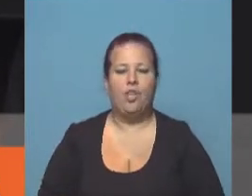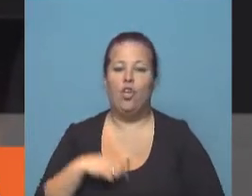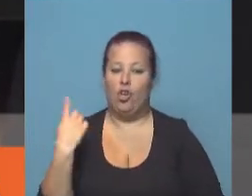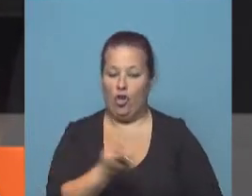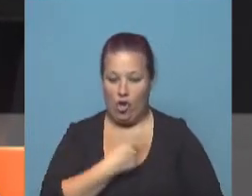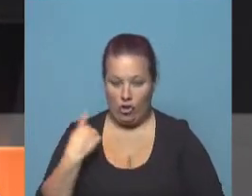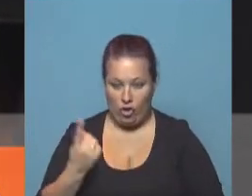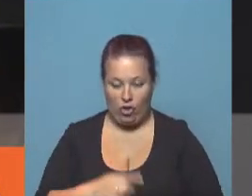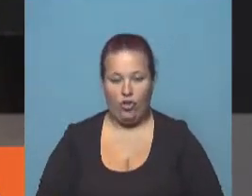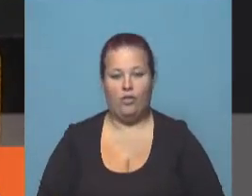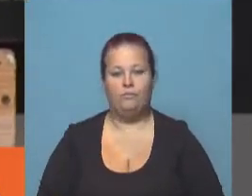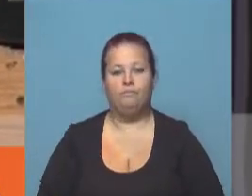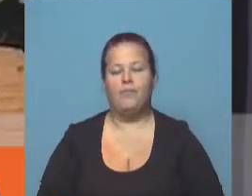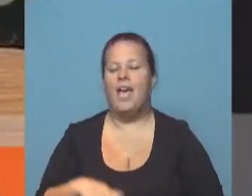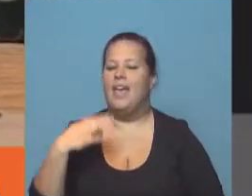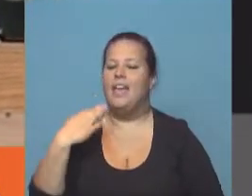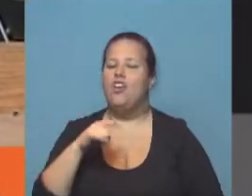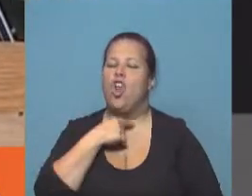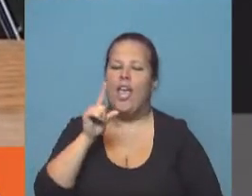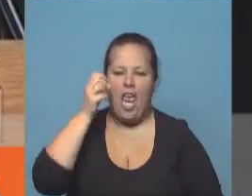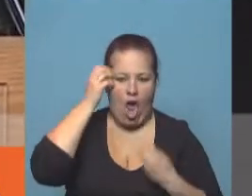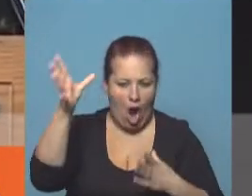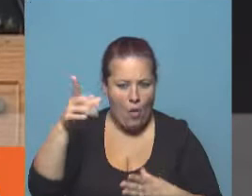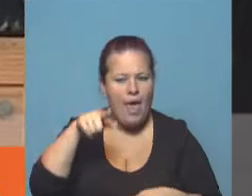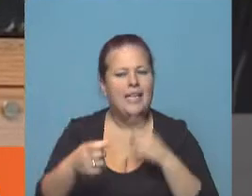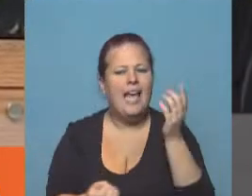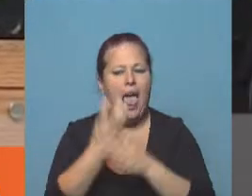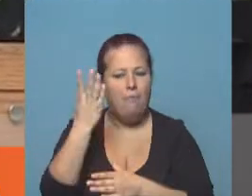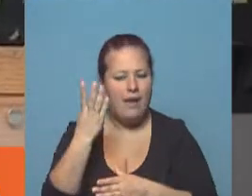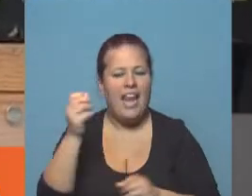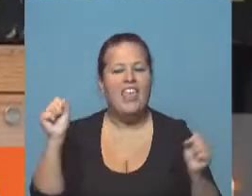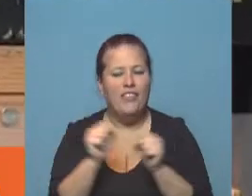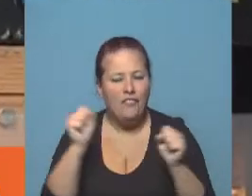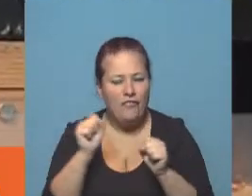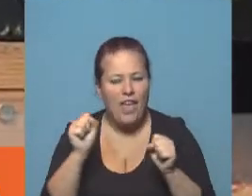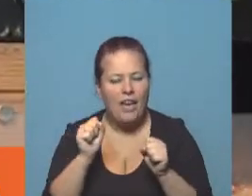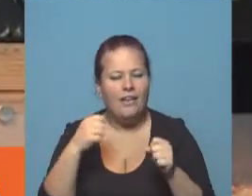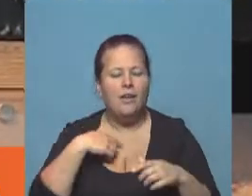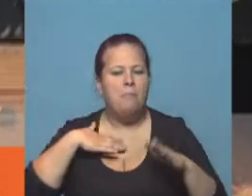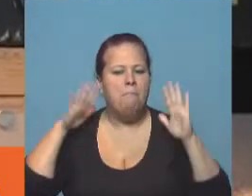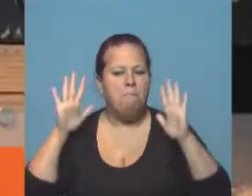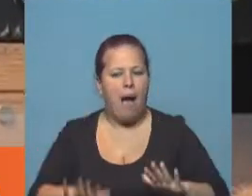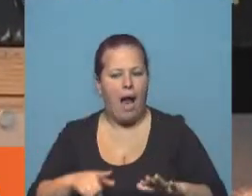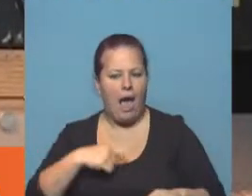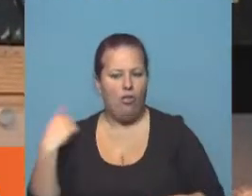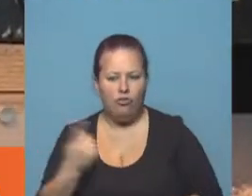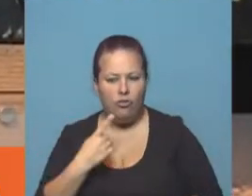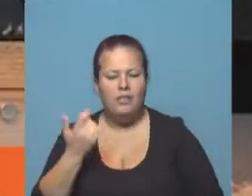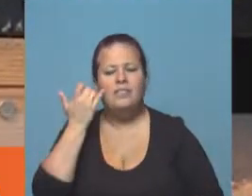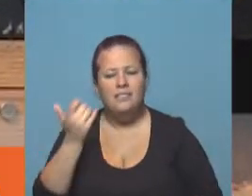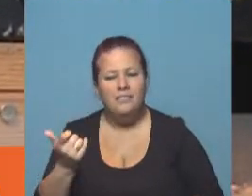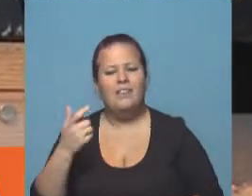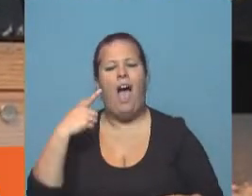Nosotros, los que no debemos ni queremos olvidar esa mañana de invierno que nos congeló el alma, ya